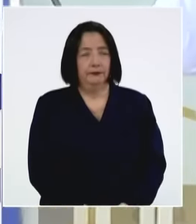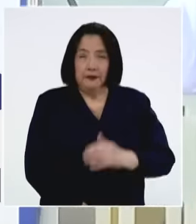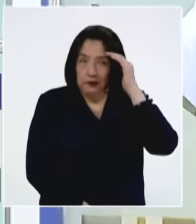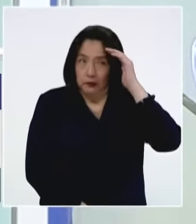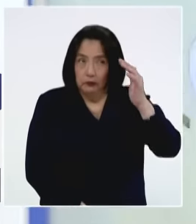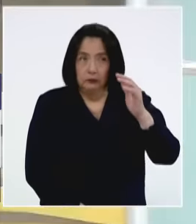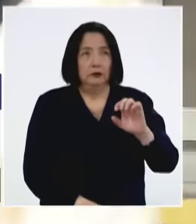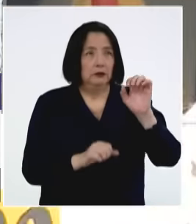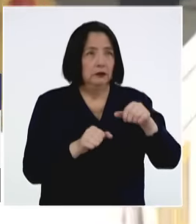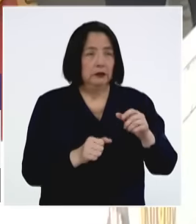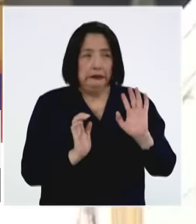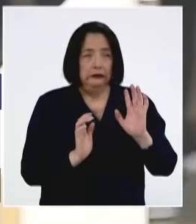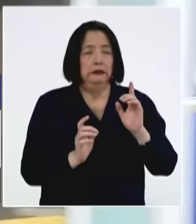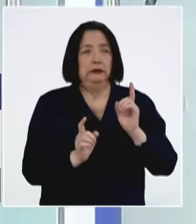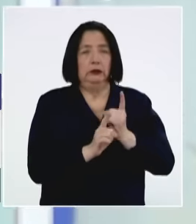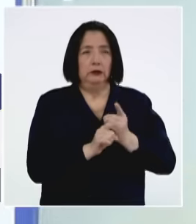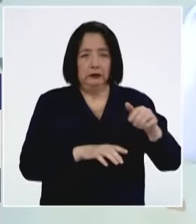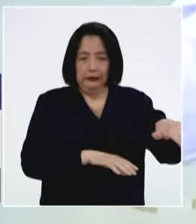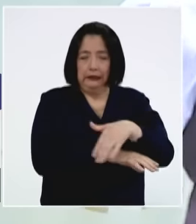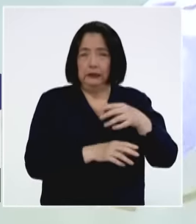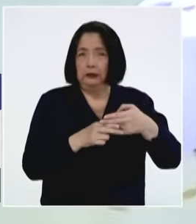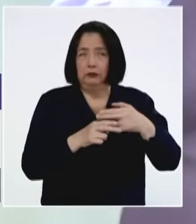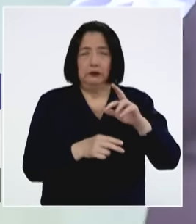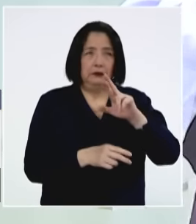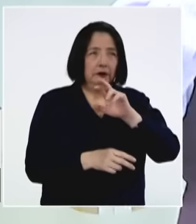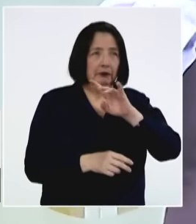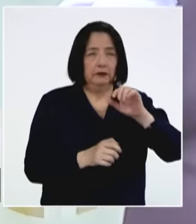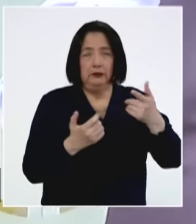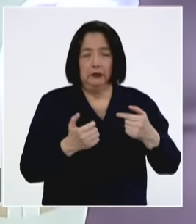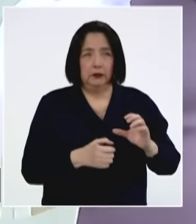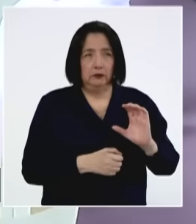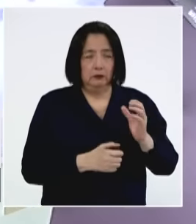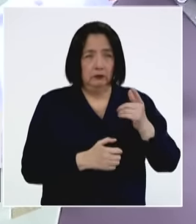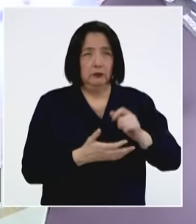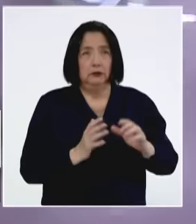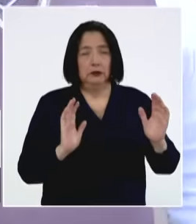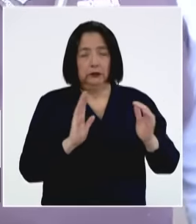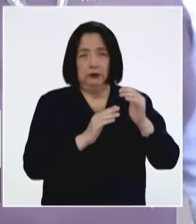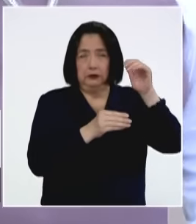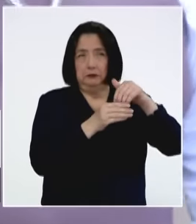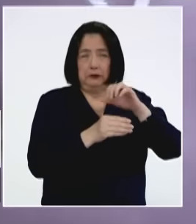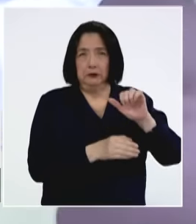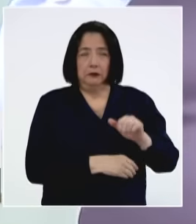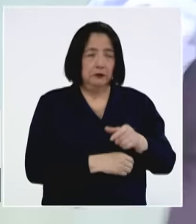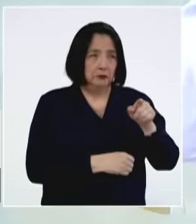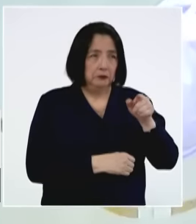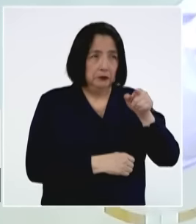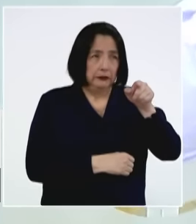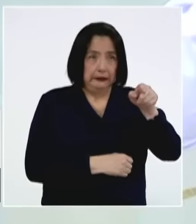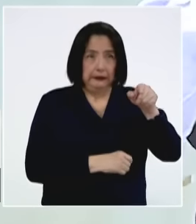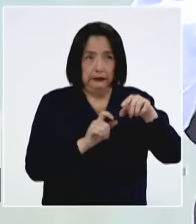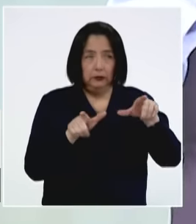Hola, ¿qué tal? Así es, correcto. Desde la avenida Ribagüero, cuadra 2, en esta agencia bancaria, es donde se ha registrado